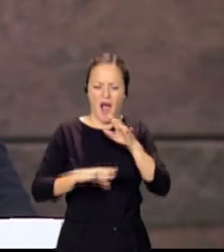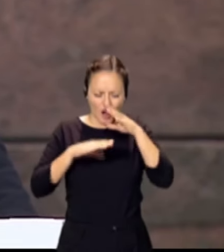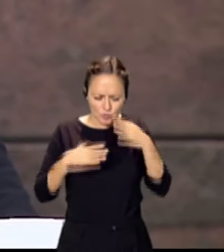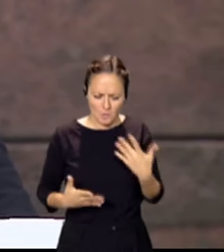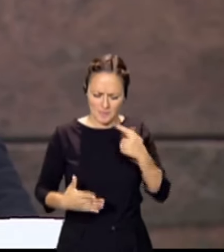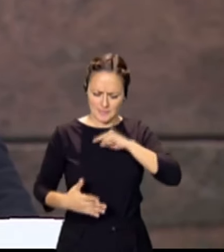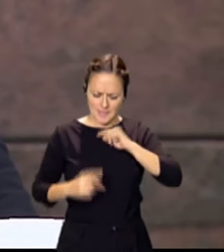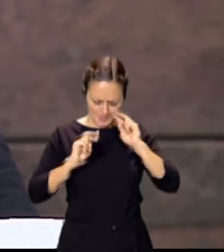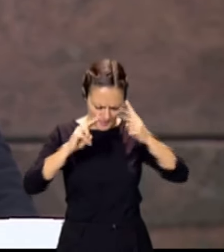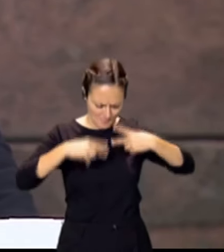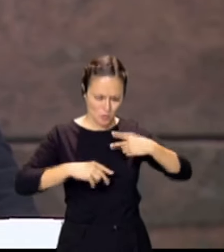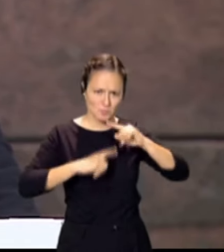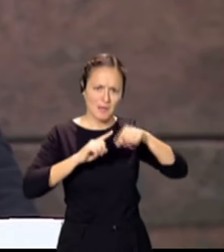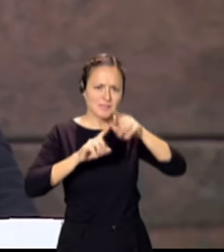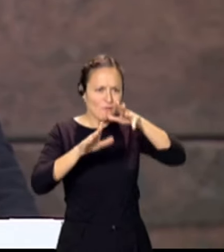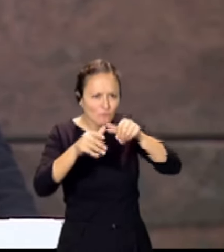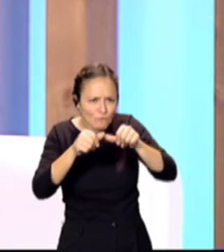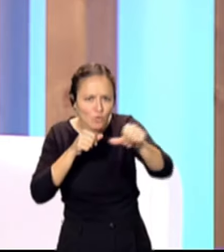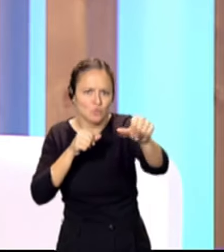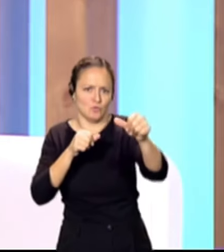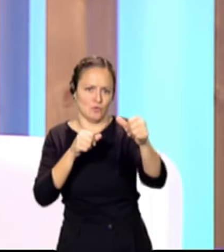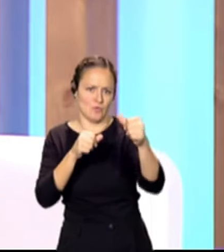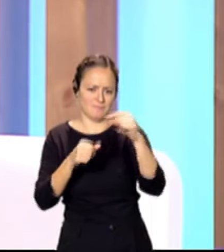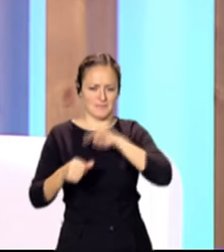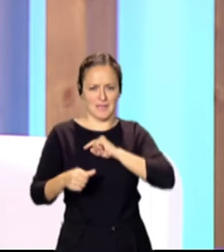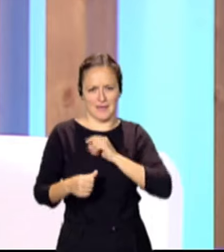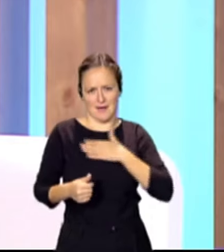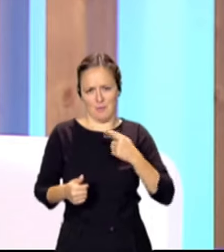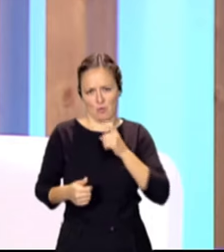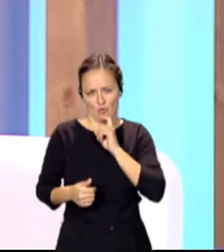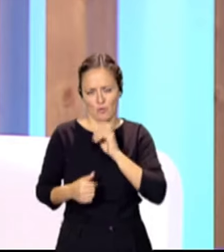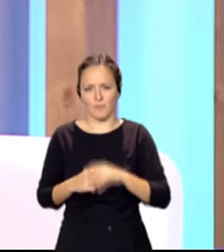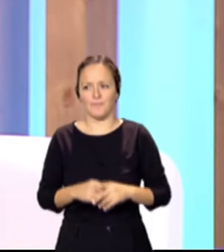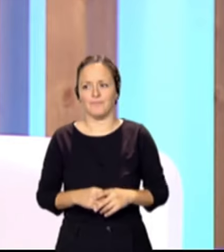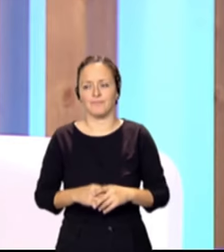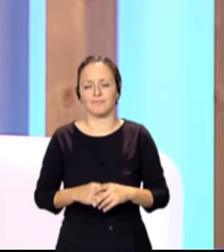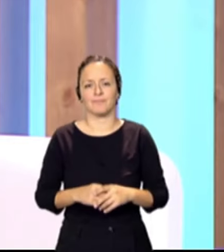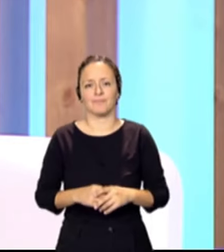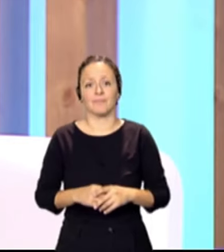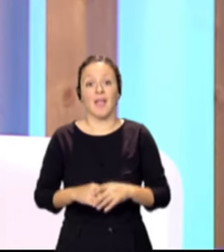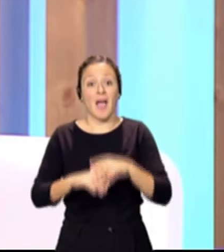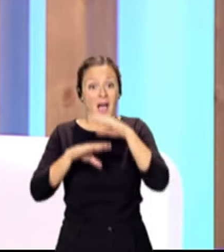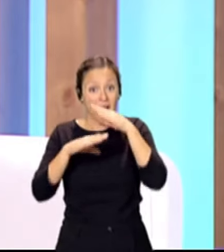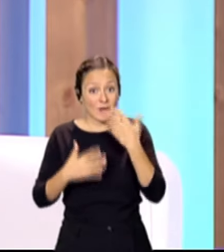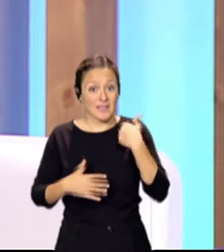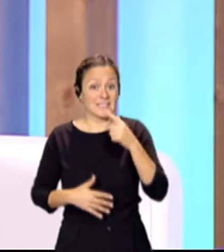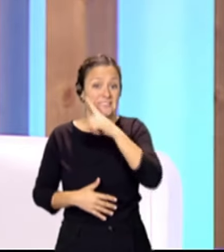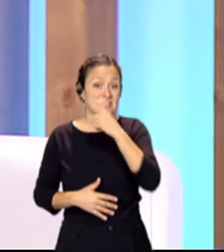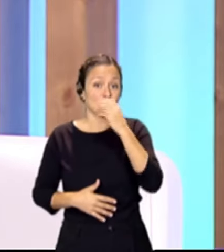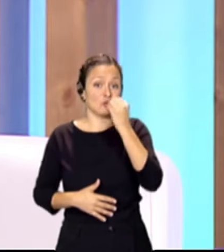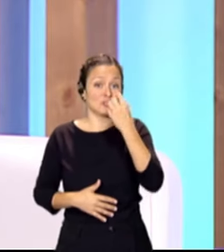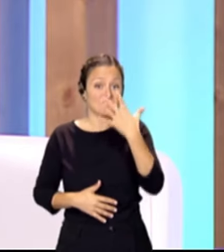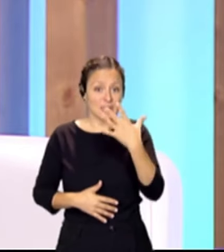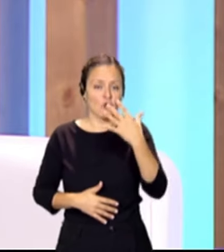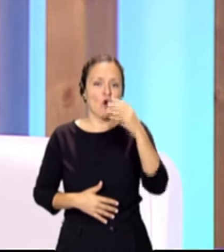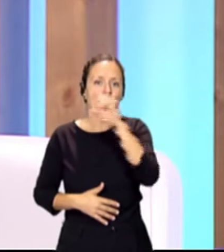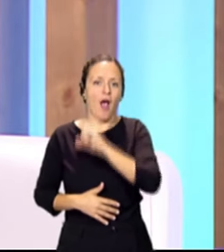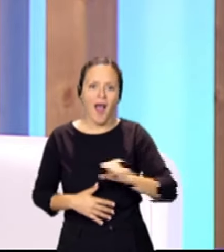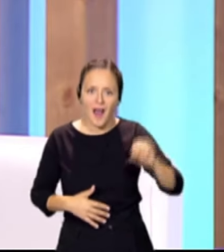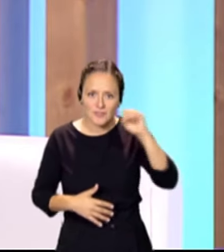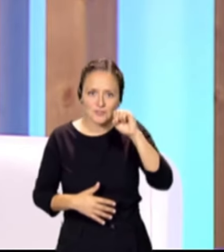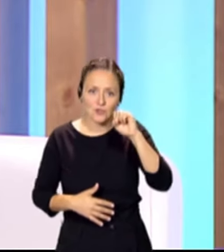cómo nos queremos seguir sintiendo en el futuro y hoy se cumplen c 105 años de uno de los artistas canarios más internacionales